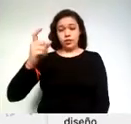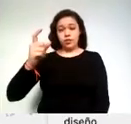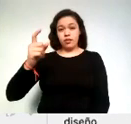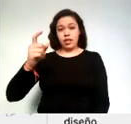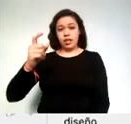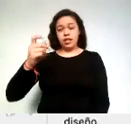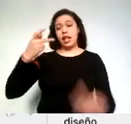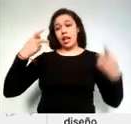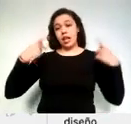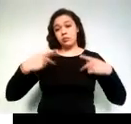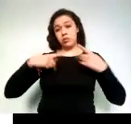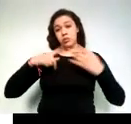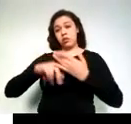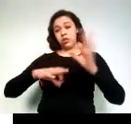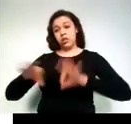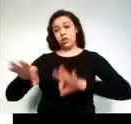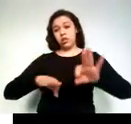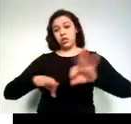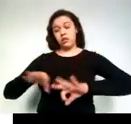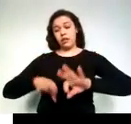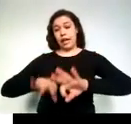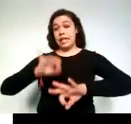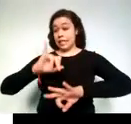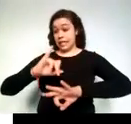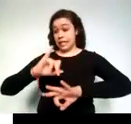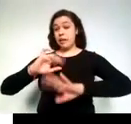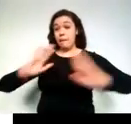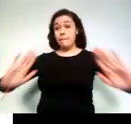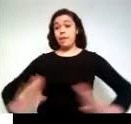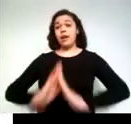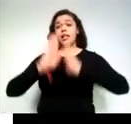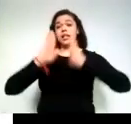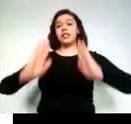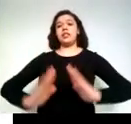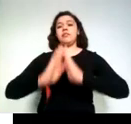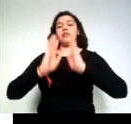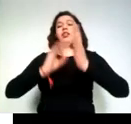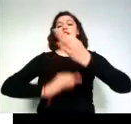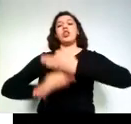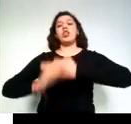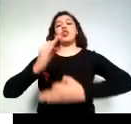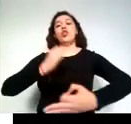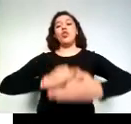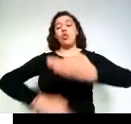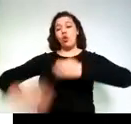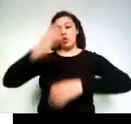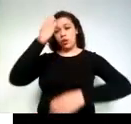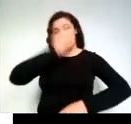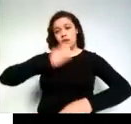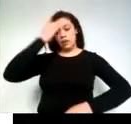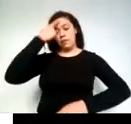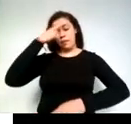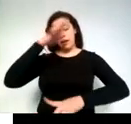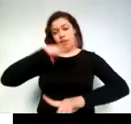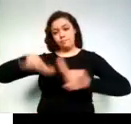los colaboradores sí es participar de todo lo que, de la evaluación del entorno, es decir,